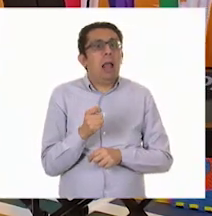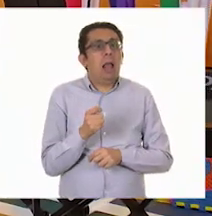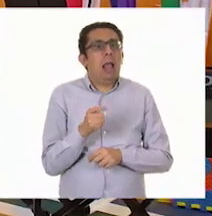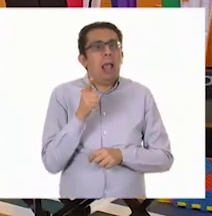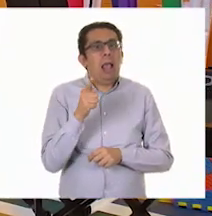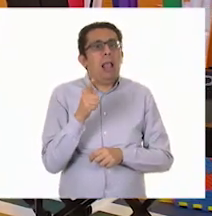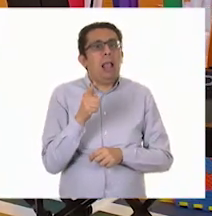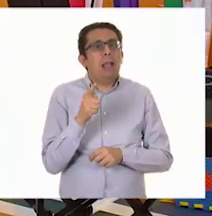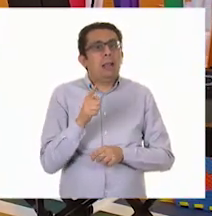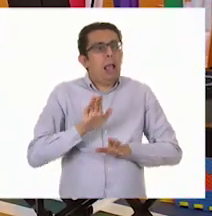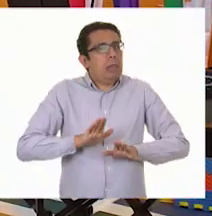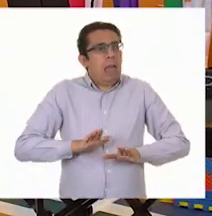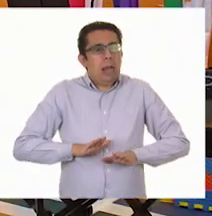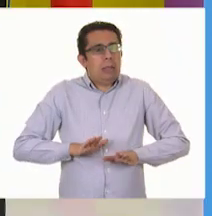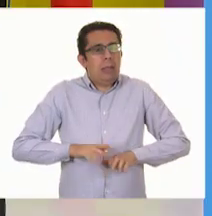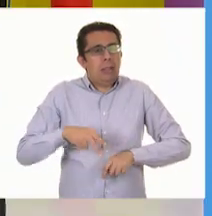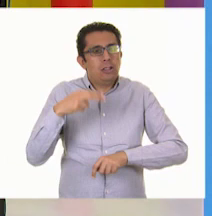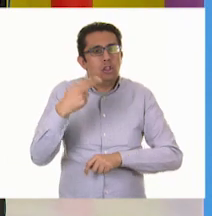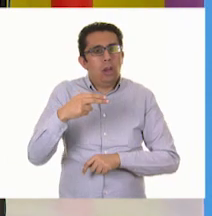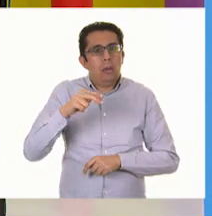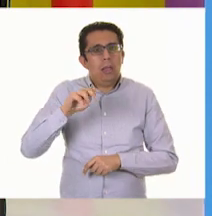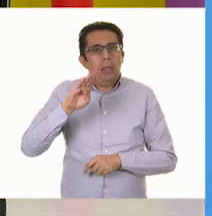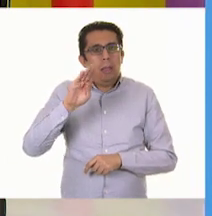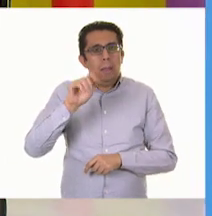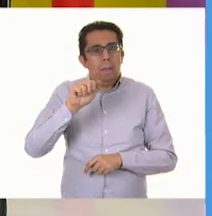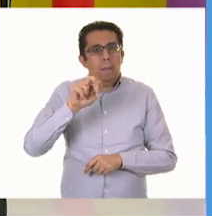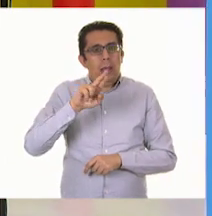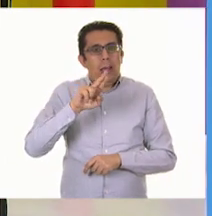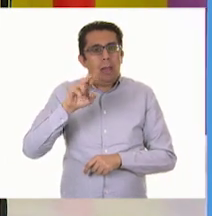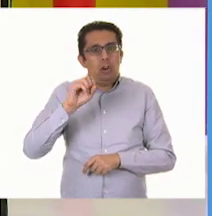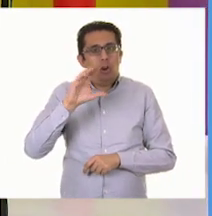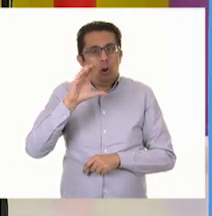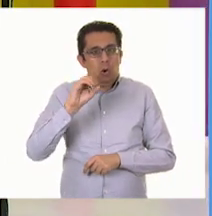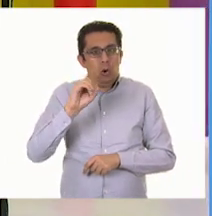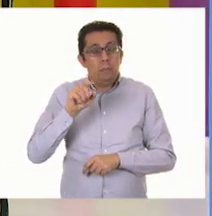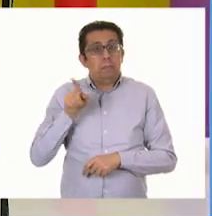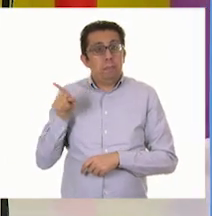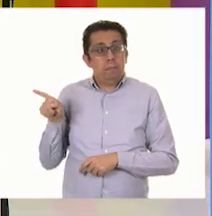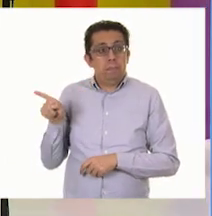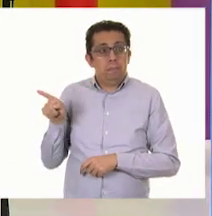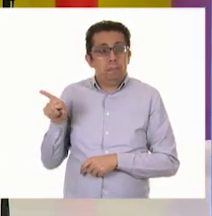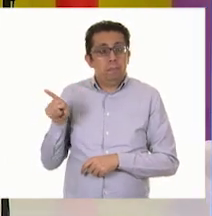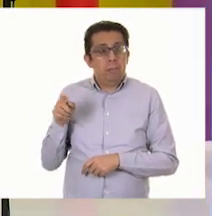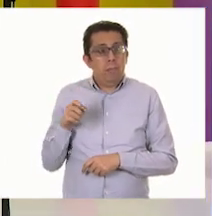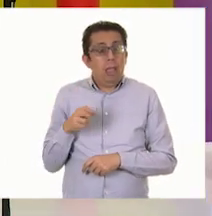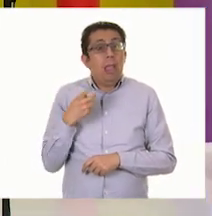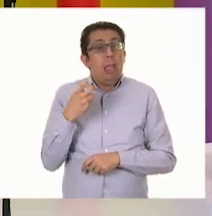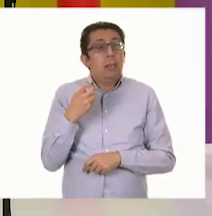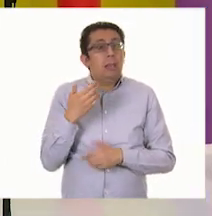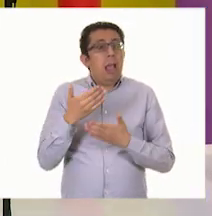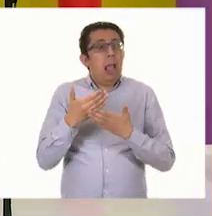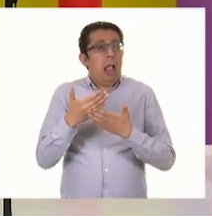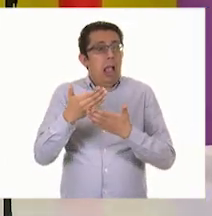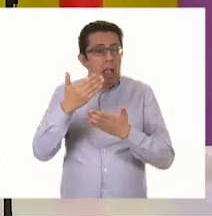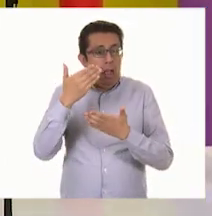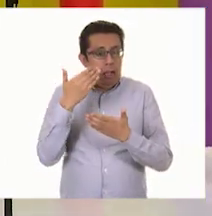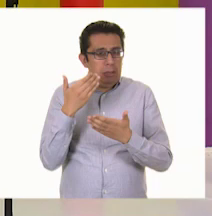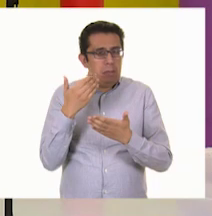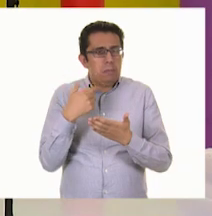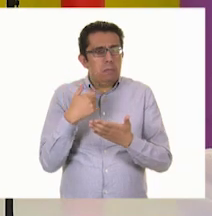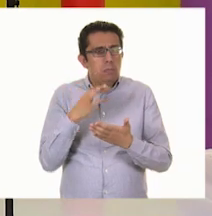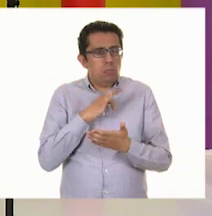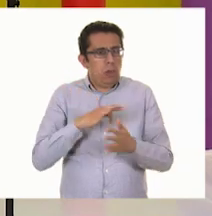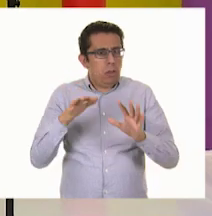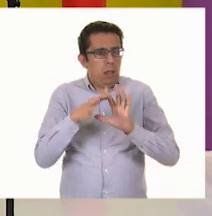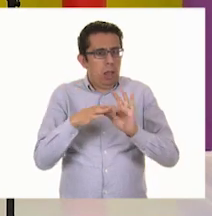barroco, ¿sí? Es correcto. Pues muchas gracias por invitarme. Del periodo barroco podemos hablar de Johann